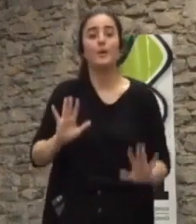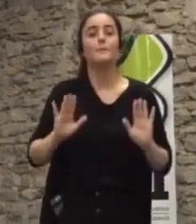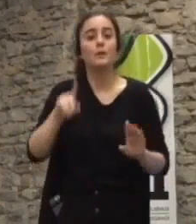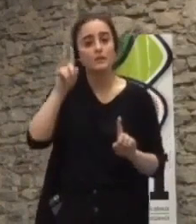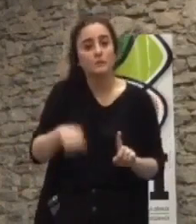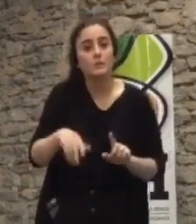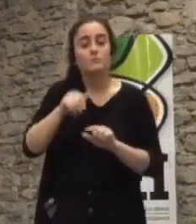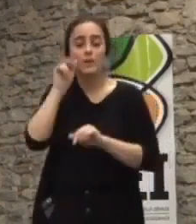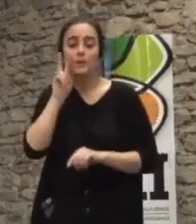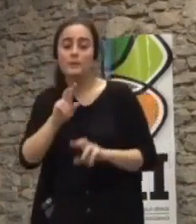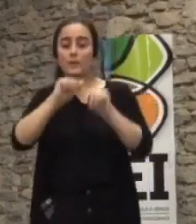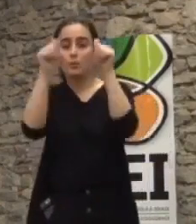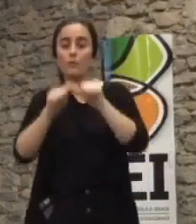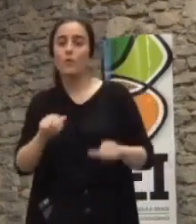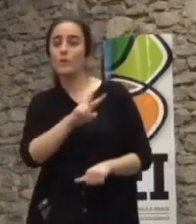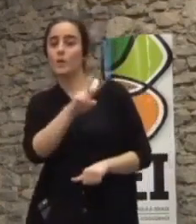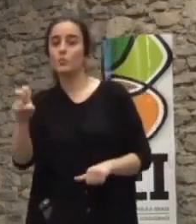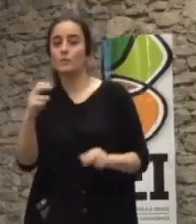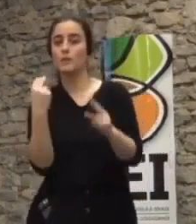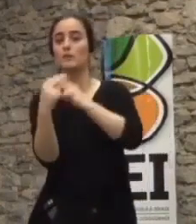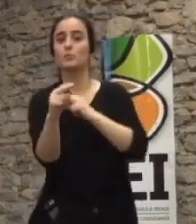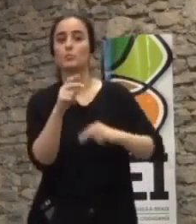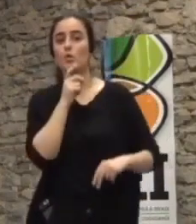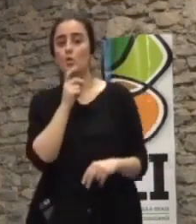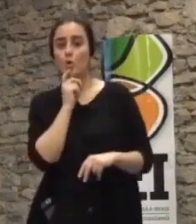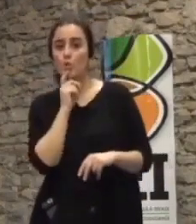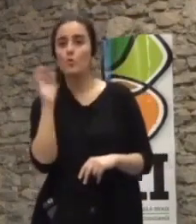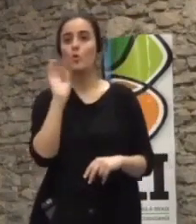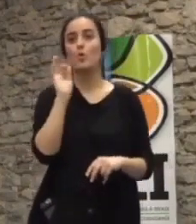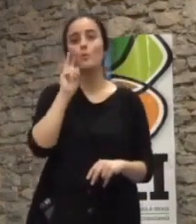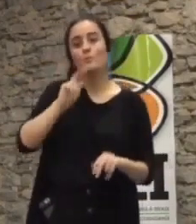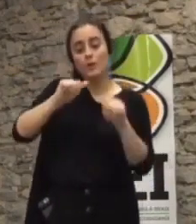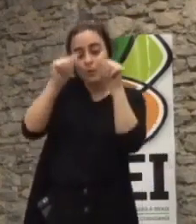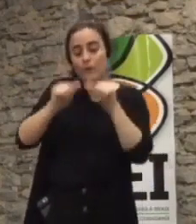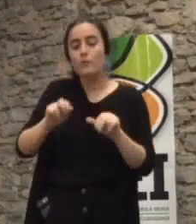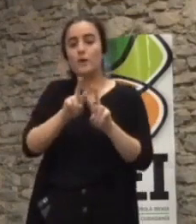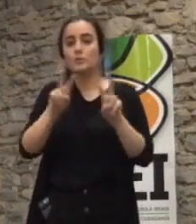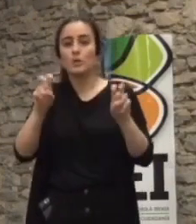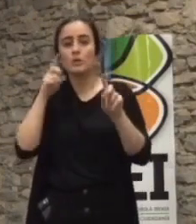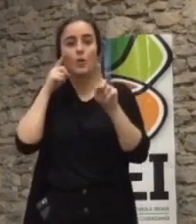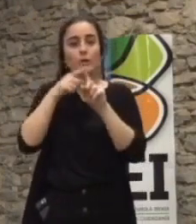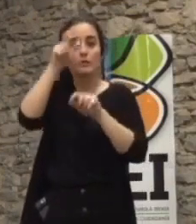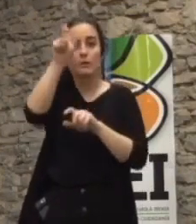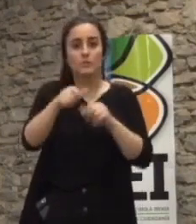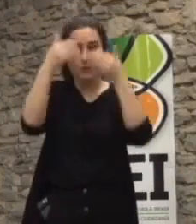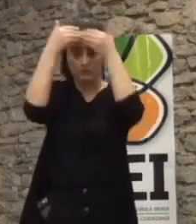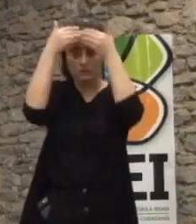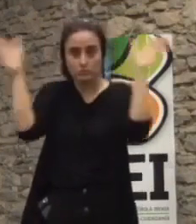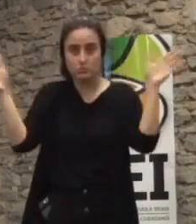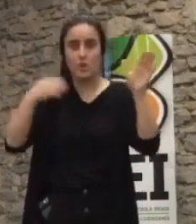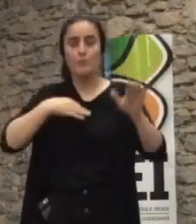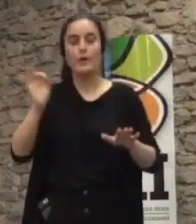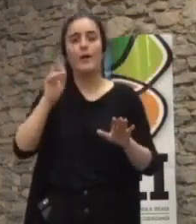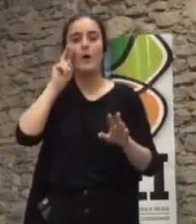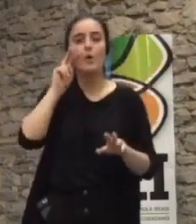formas de interpelar, pillar nuevas formas de intentar abrir la mente, intentar que la otra persona encuentre